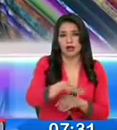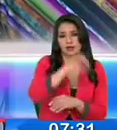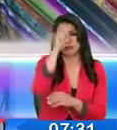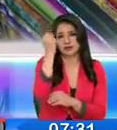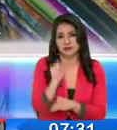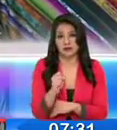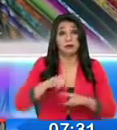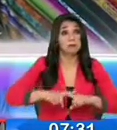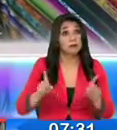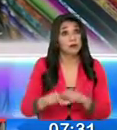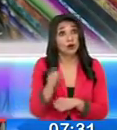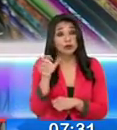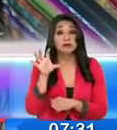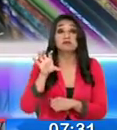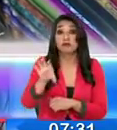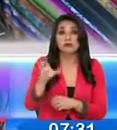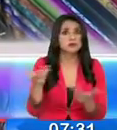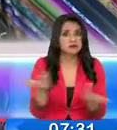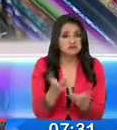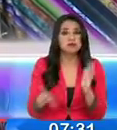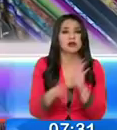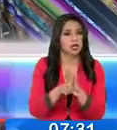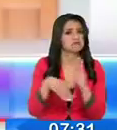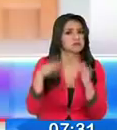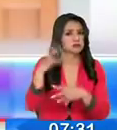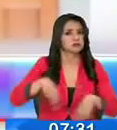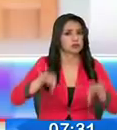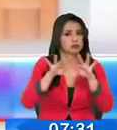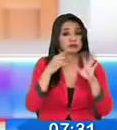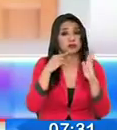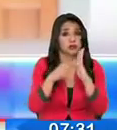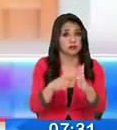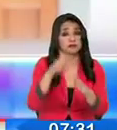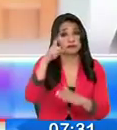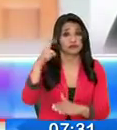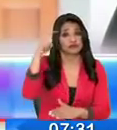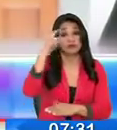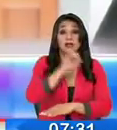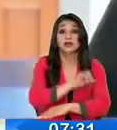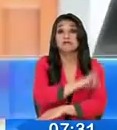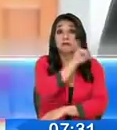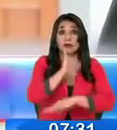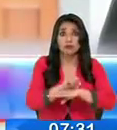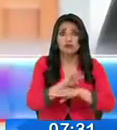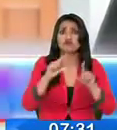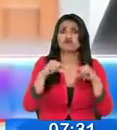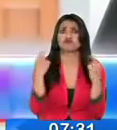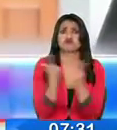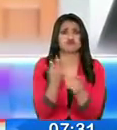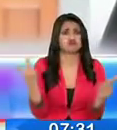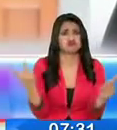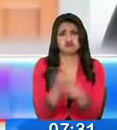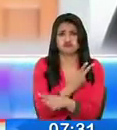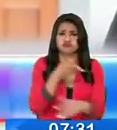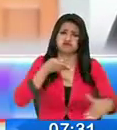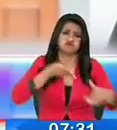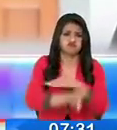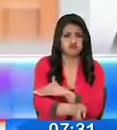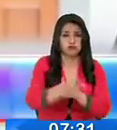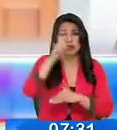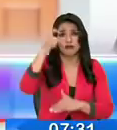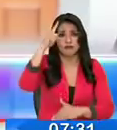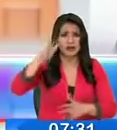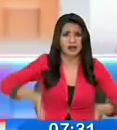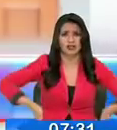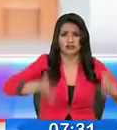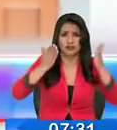en otros casos primará lo que establece la ley. En el caso de la gobernación de Imbabura, un grupo vandálico atacó la gobernación,